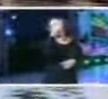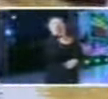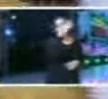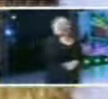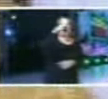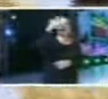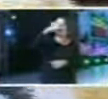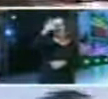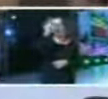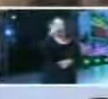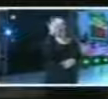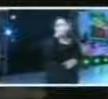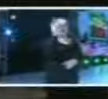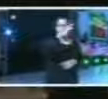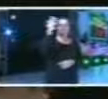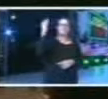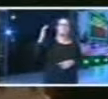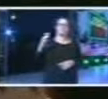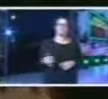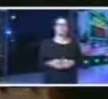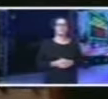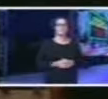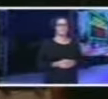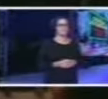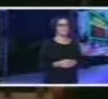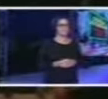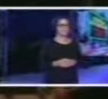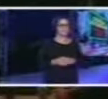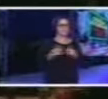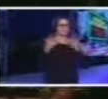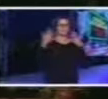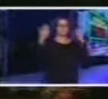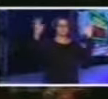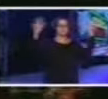Termina la primera canción.